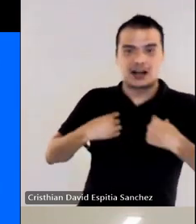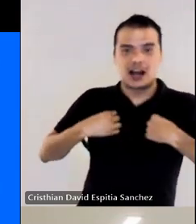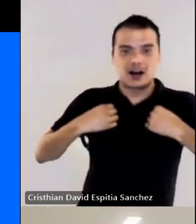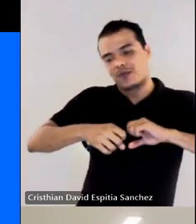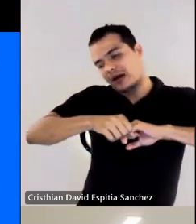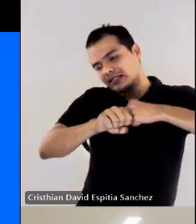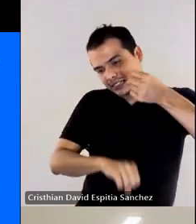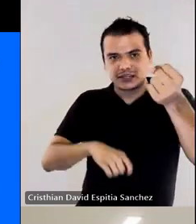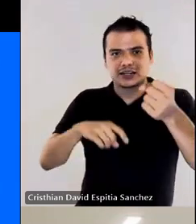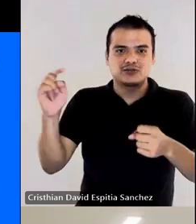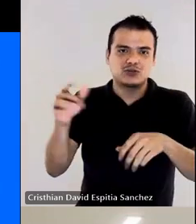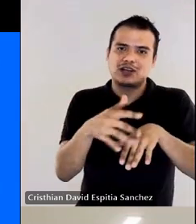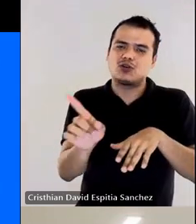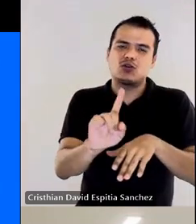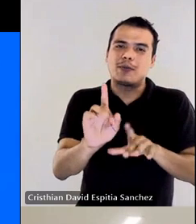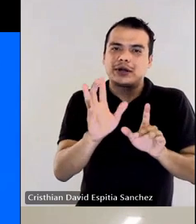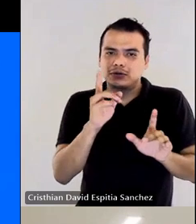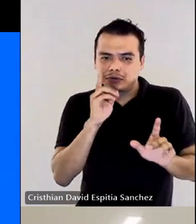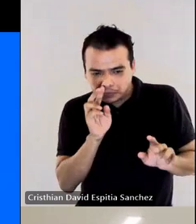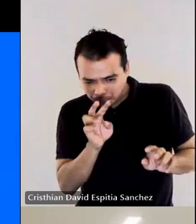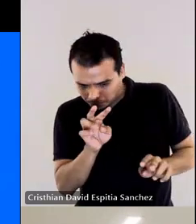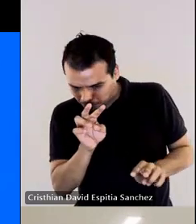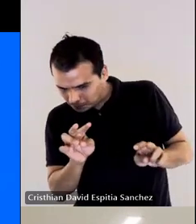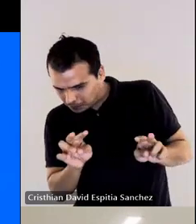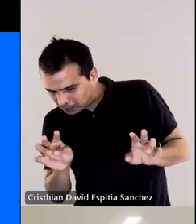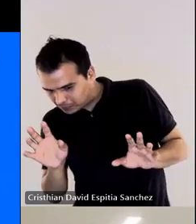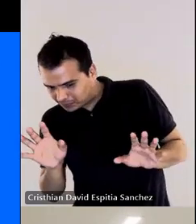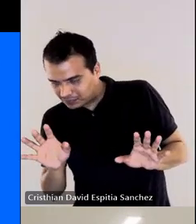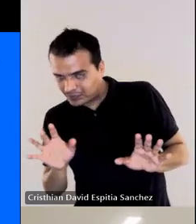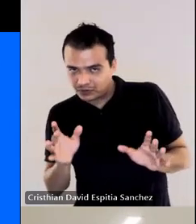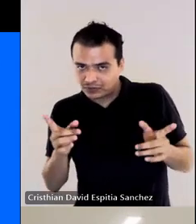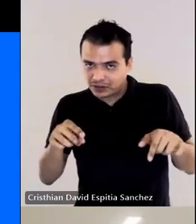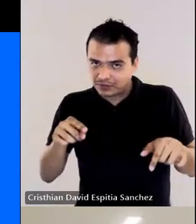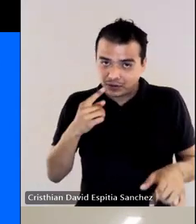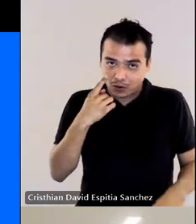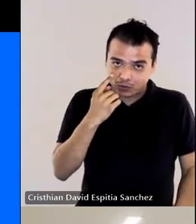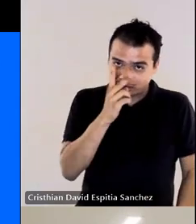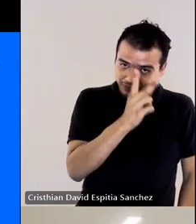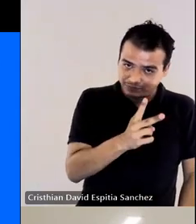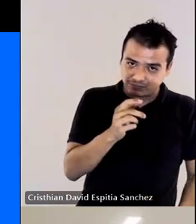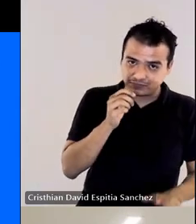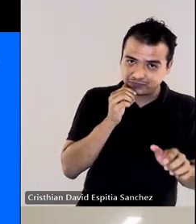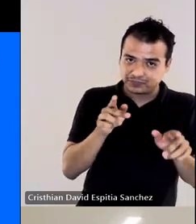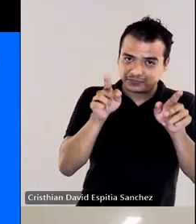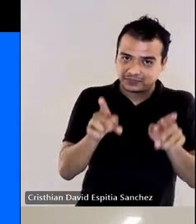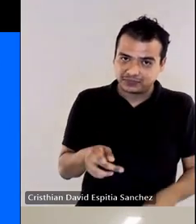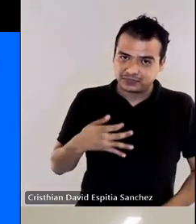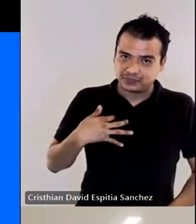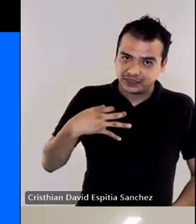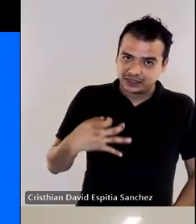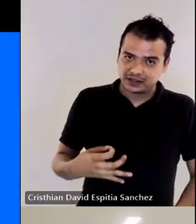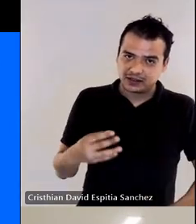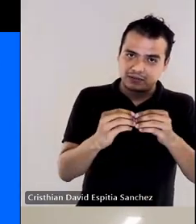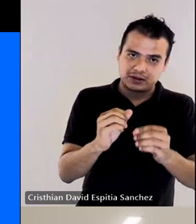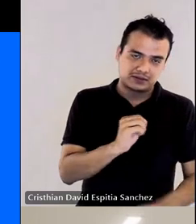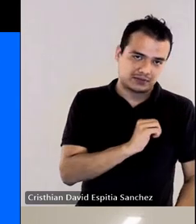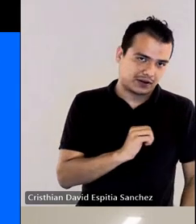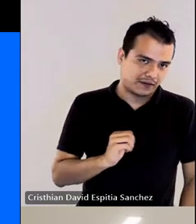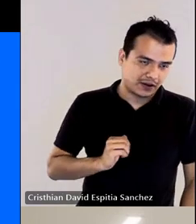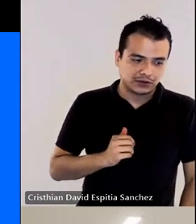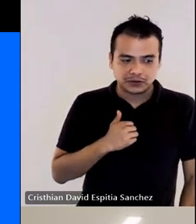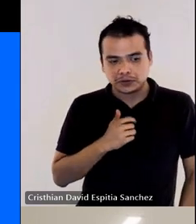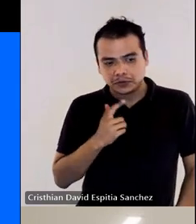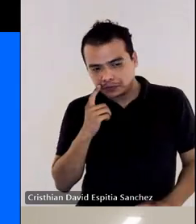sí ante todo aquí tenemos que ser muy cautelosos y respetar mucho el pudor y la dignidad del paciente. Por lo tanto, tenemos que hacer una forma muy